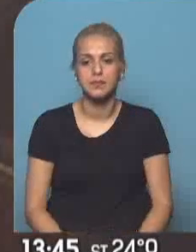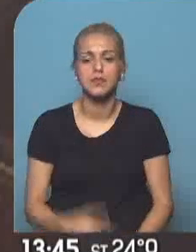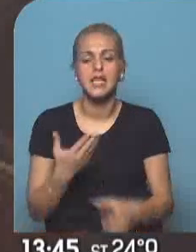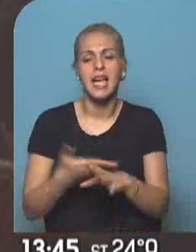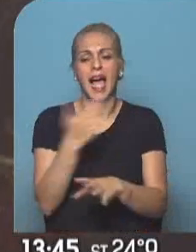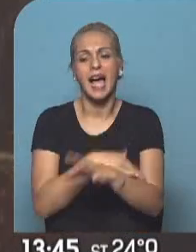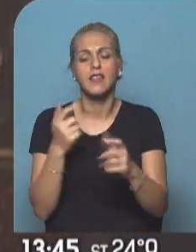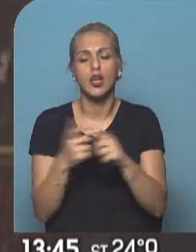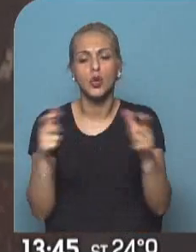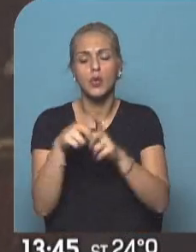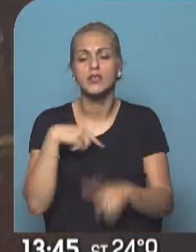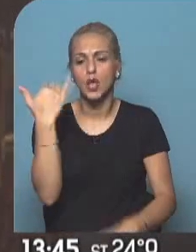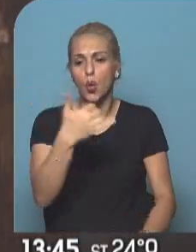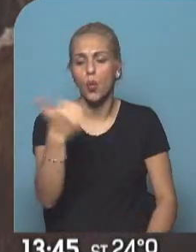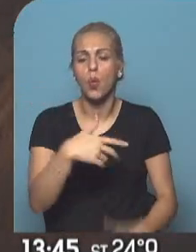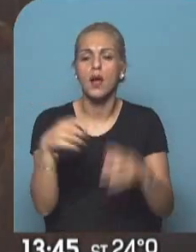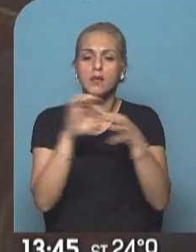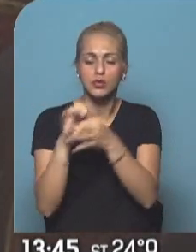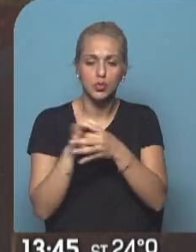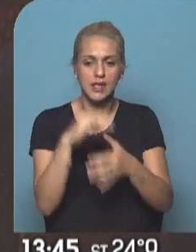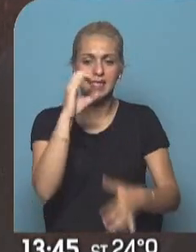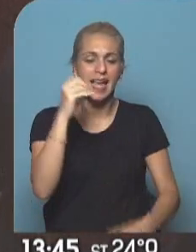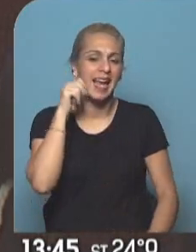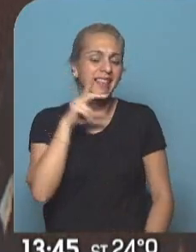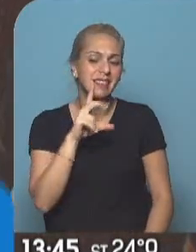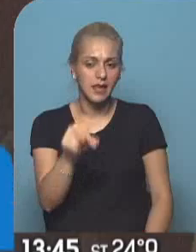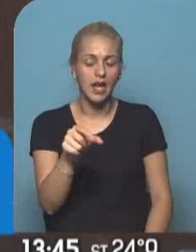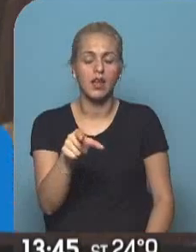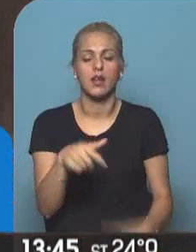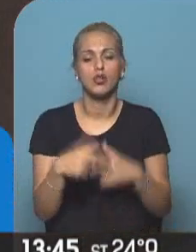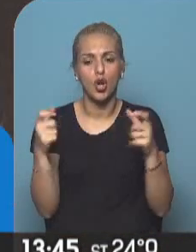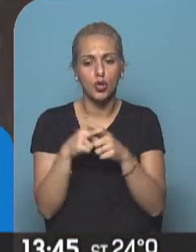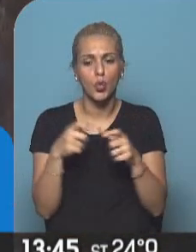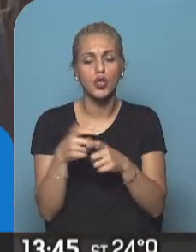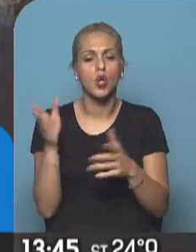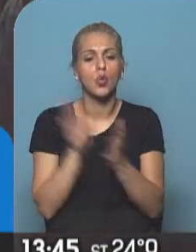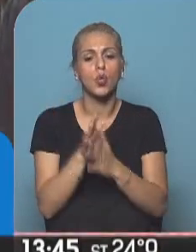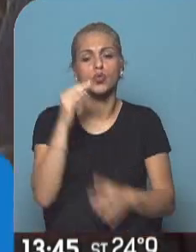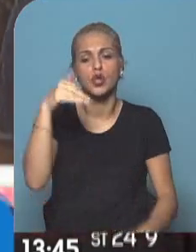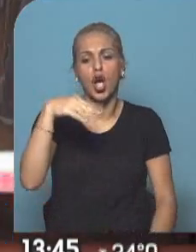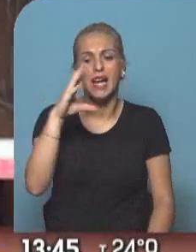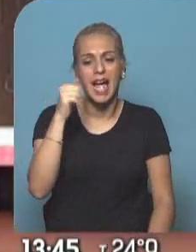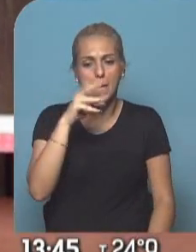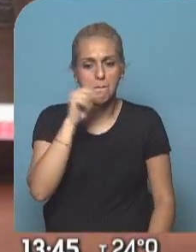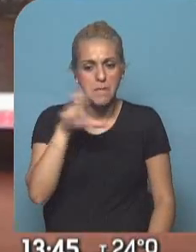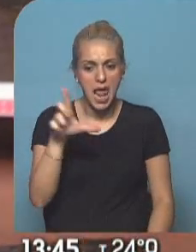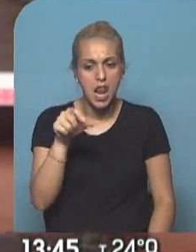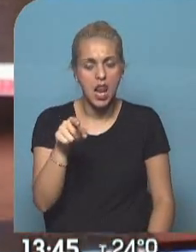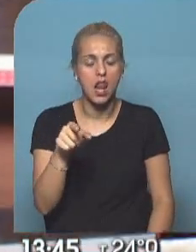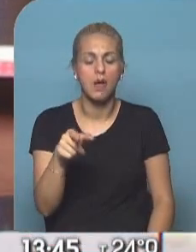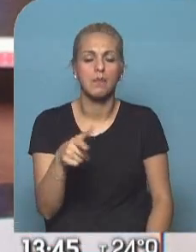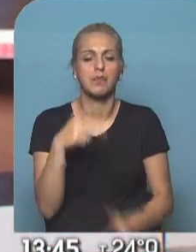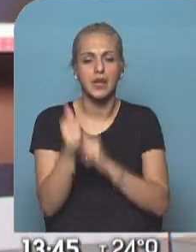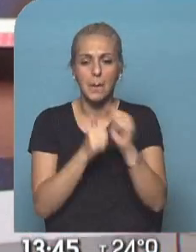Antes de reunirse este jueves con la CGT, el ministro de Trabajo, Jorge Triaca, mantuvo un encuentro con CAME, la Cámara Argentina de la Mediana Empresa. Los temas que